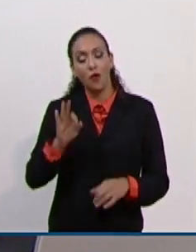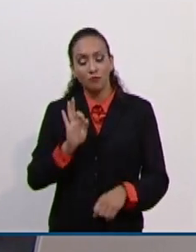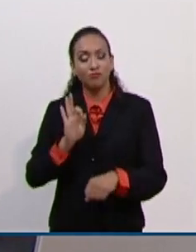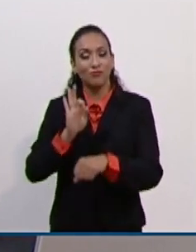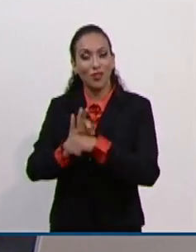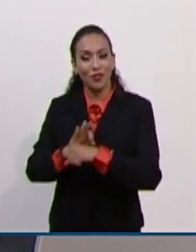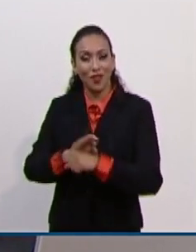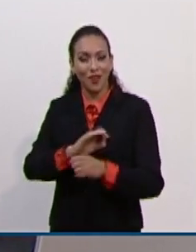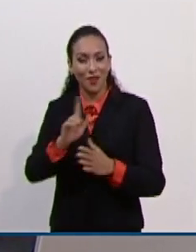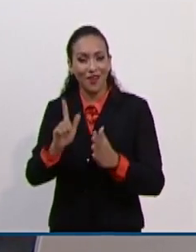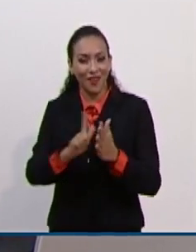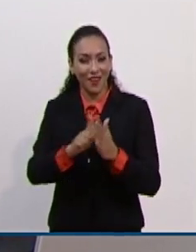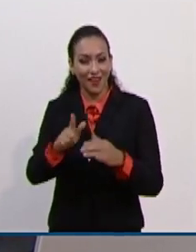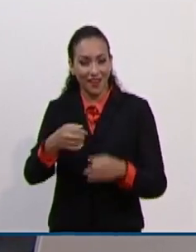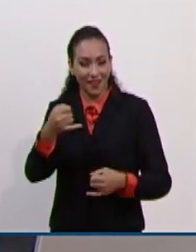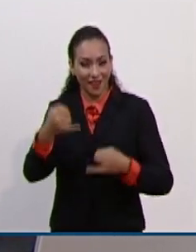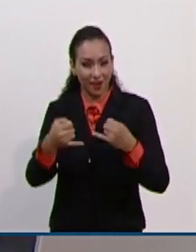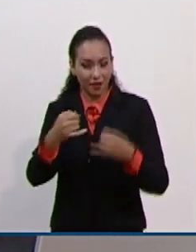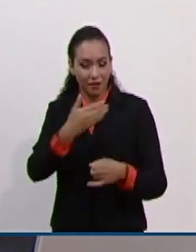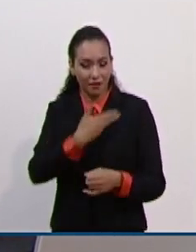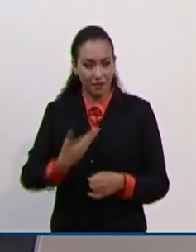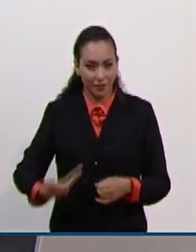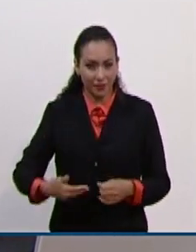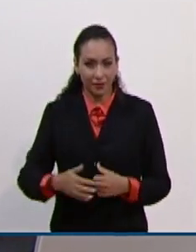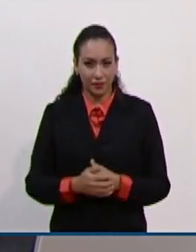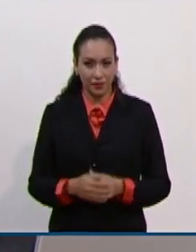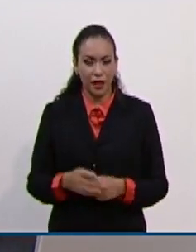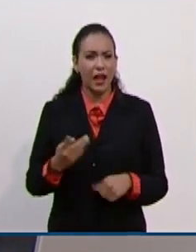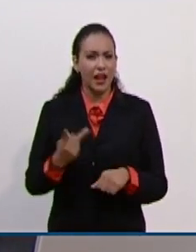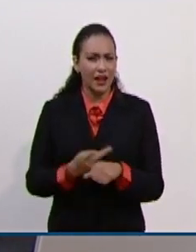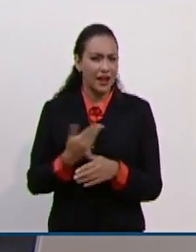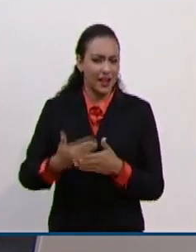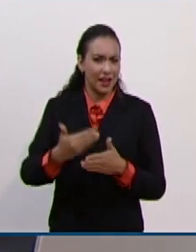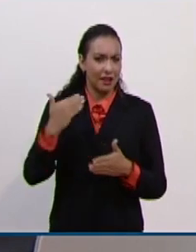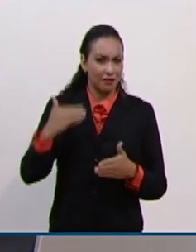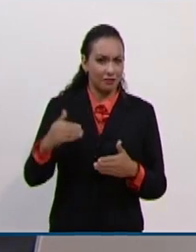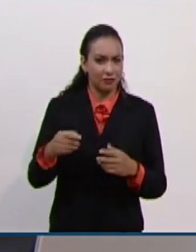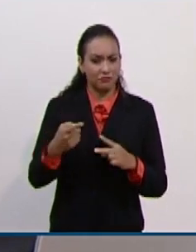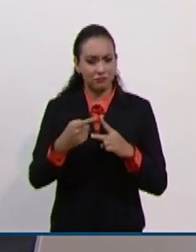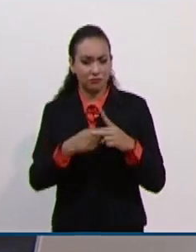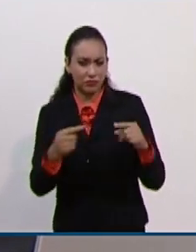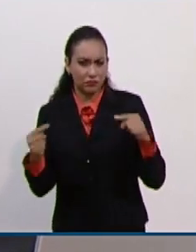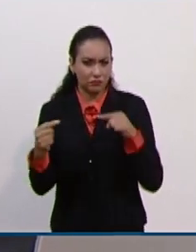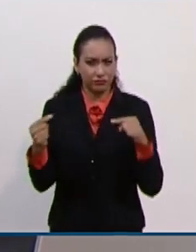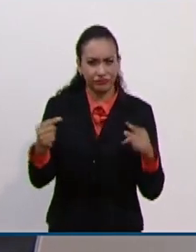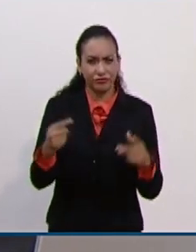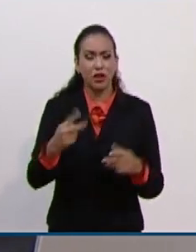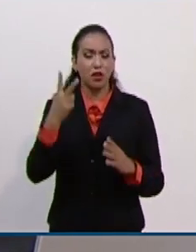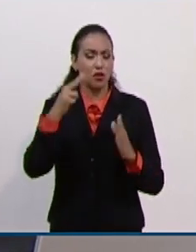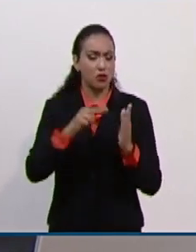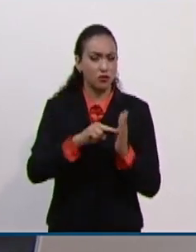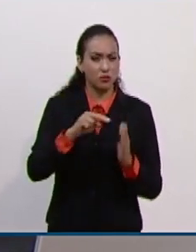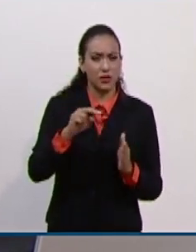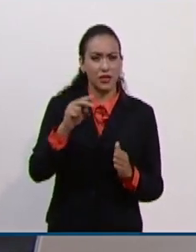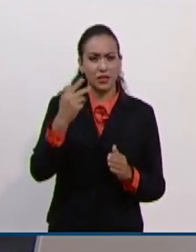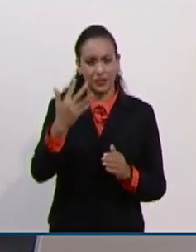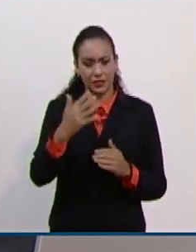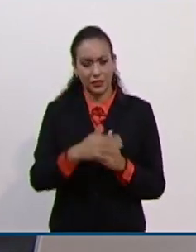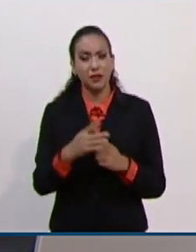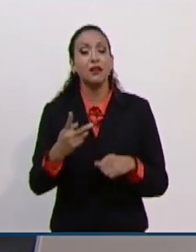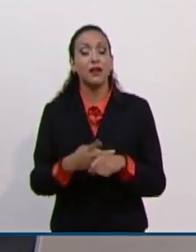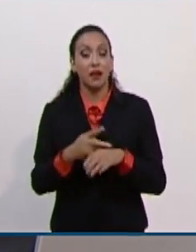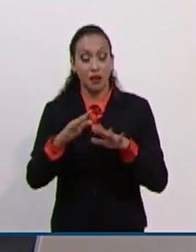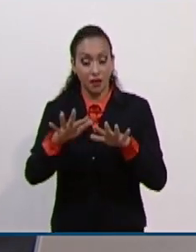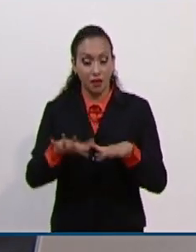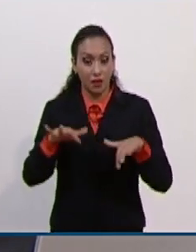un asunto similar, es decir, en la controversia constitucional 23 del 2005, la Asamblea